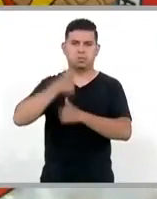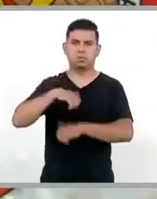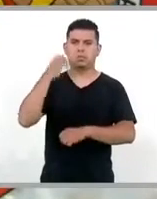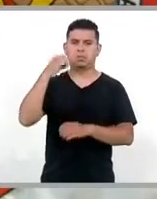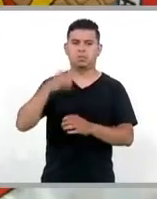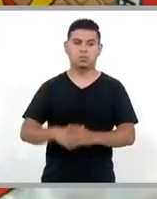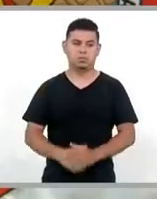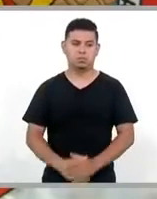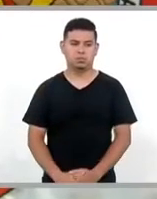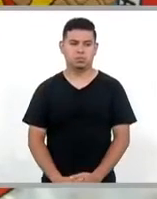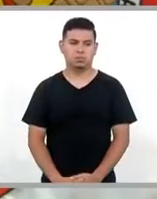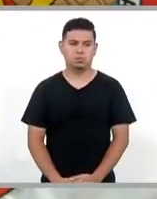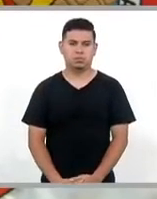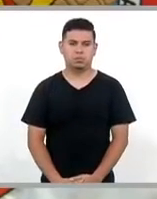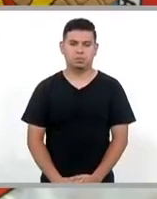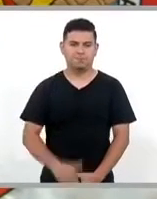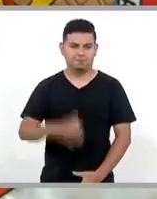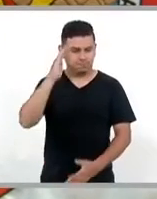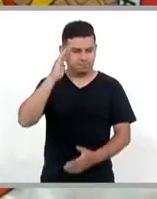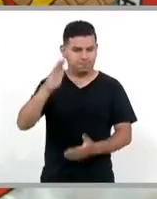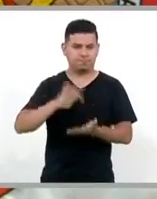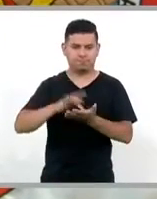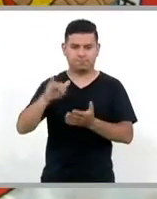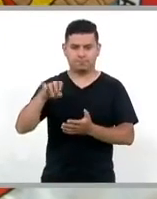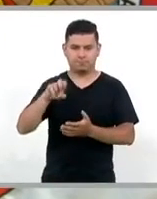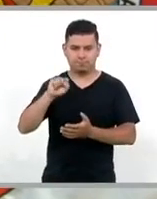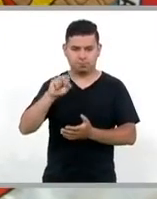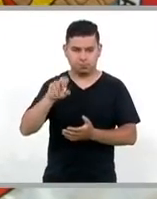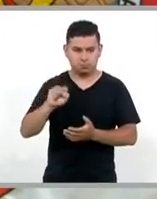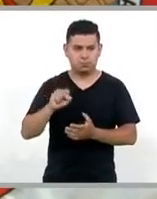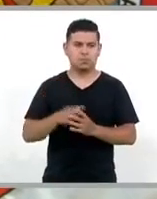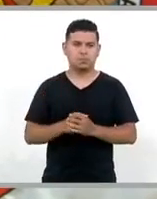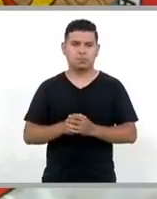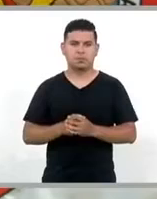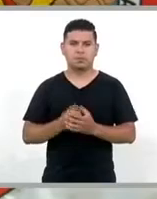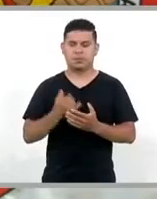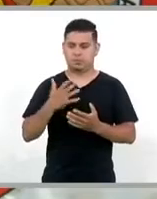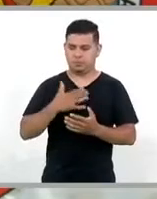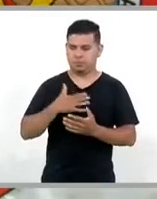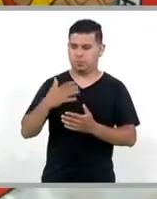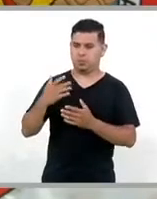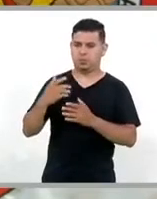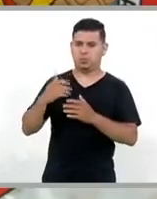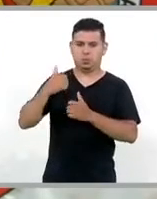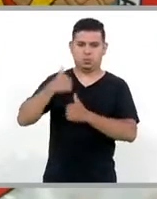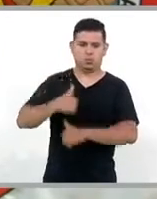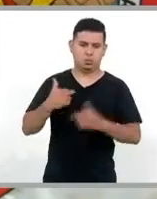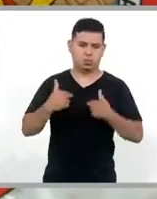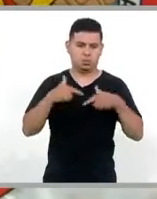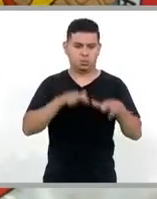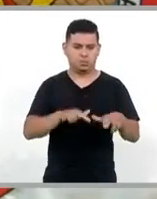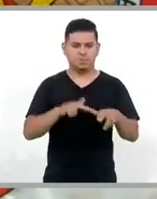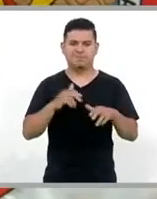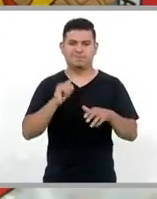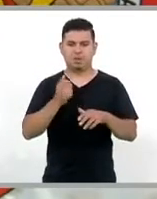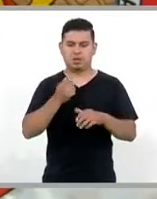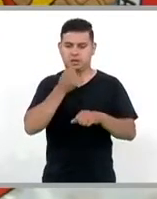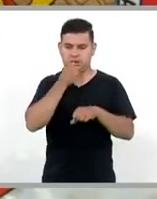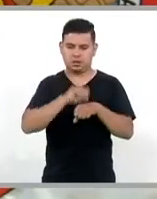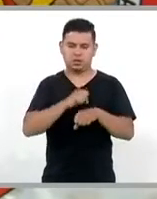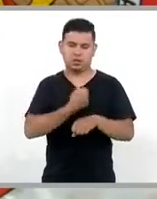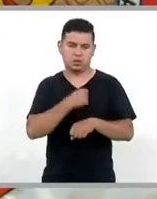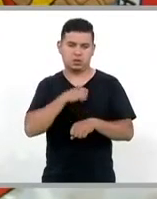a todos gracias jesús en carácter de secretario de salud me permito informar el